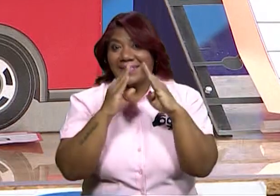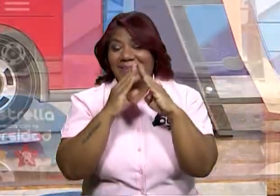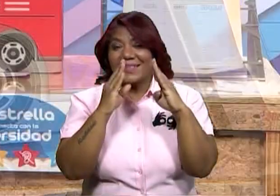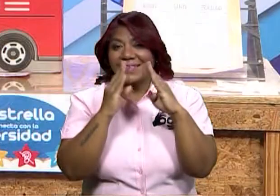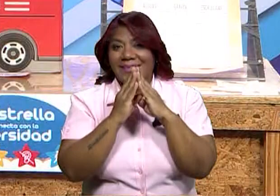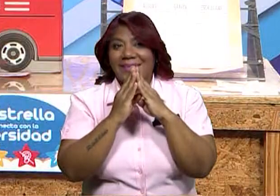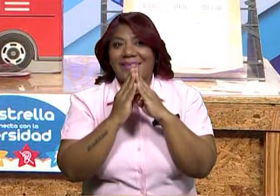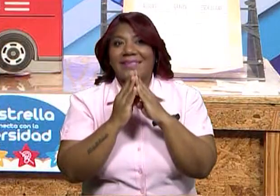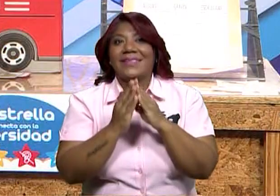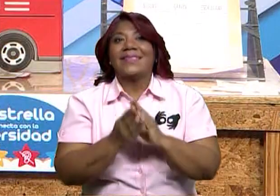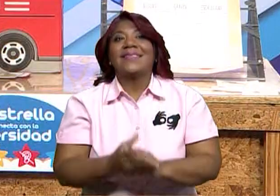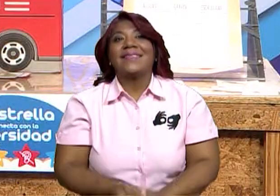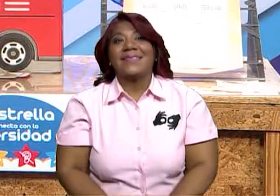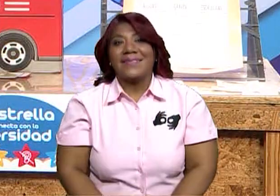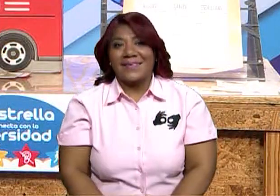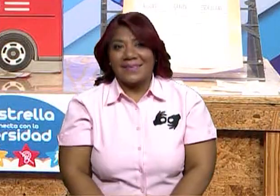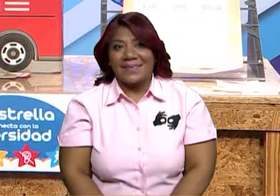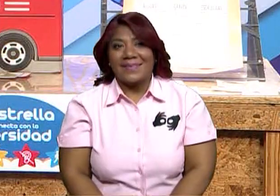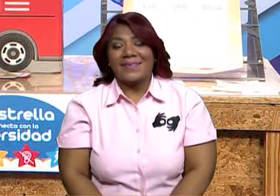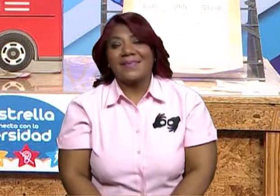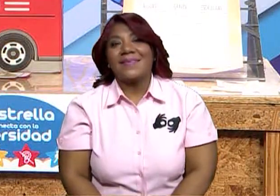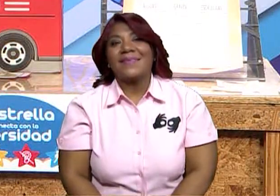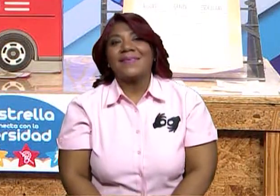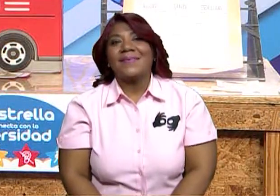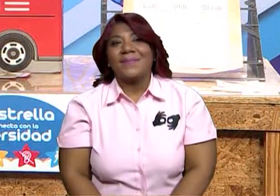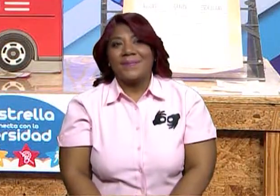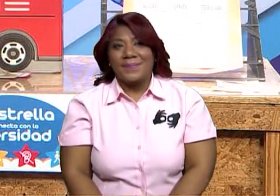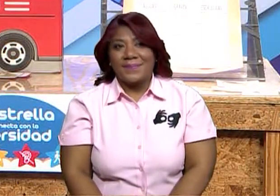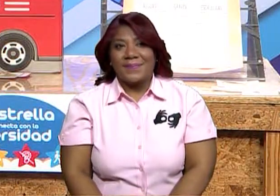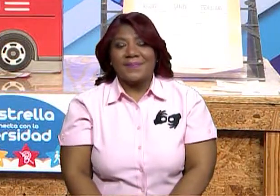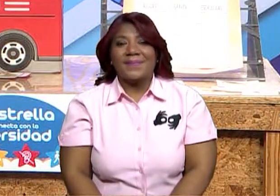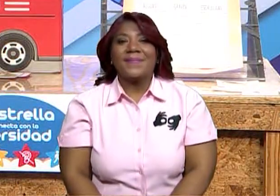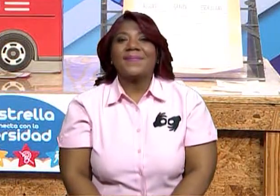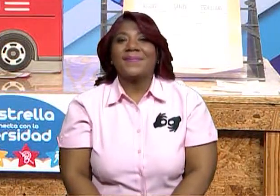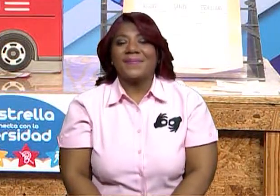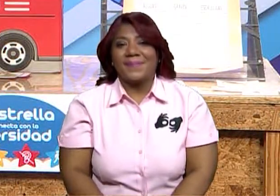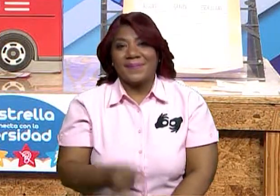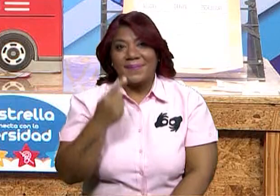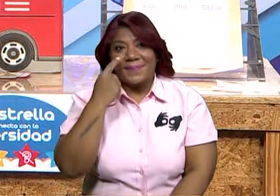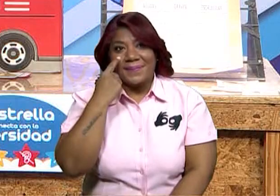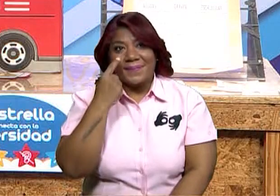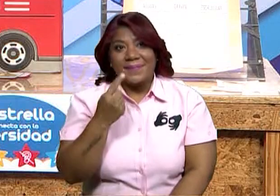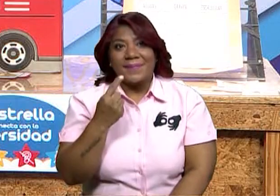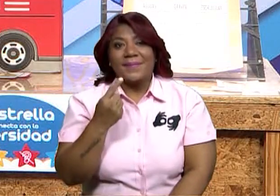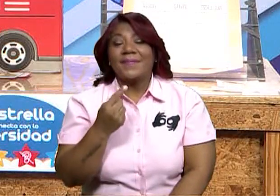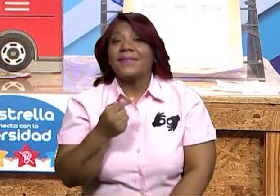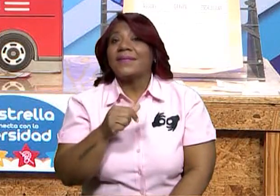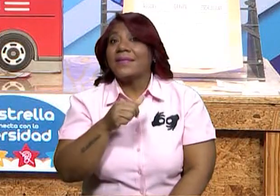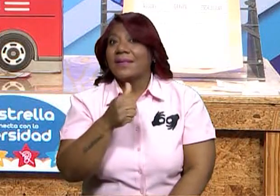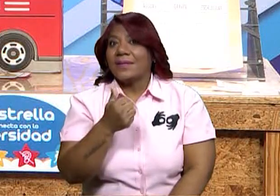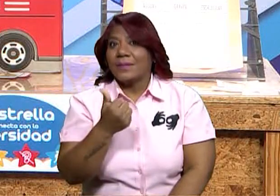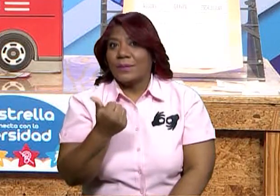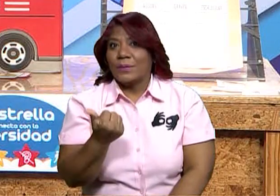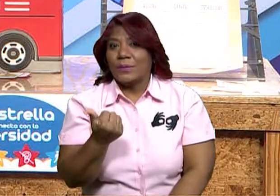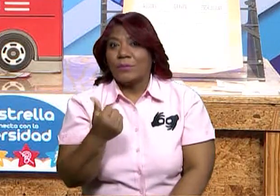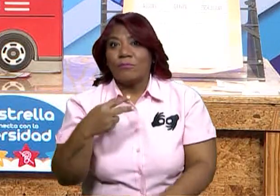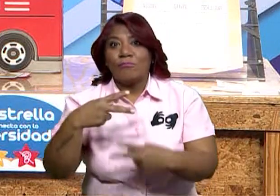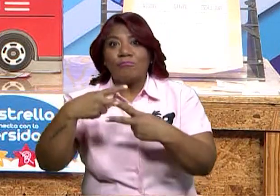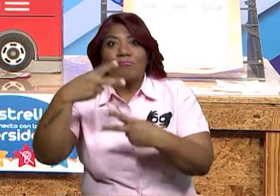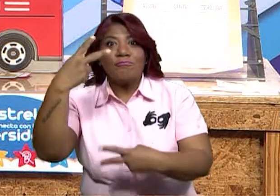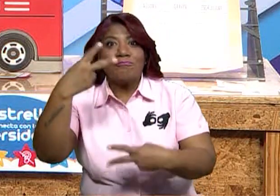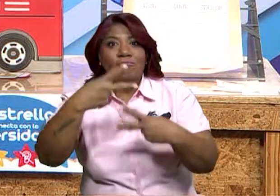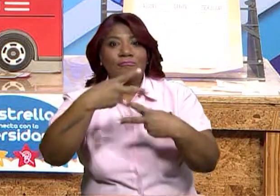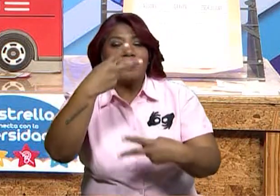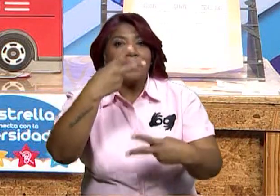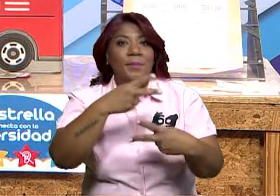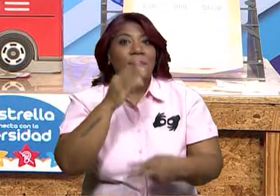imágenes. Ya vamos a ver la siguiente palabra. Vamos a buscar, vamos a ver quién de los tres amiguitos que tenemos